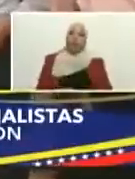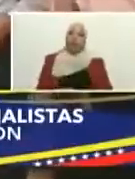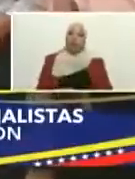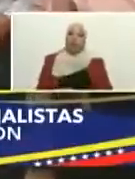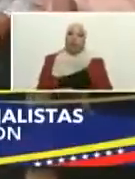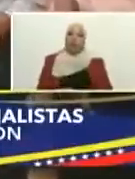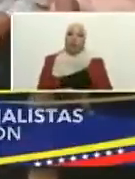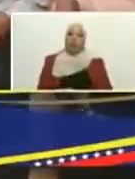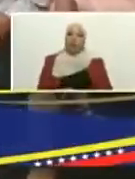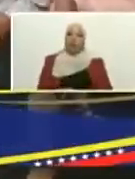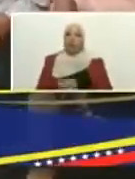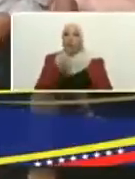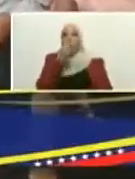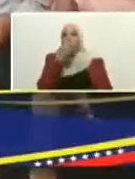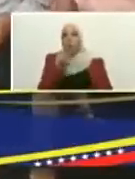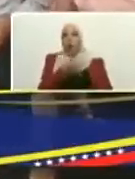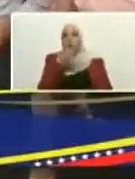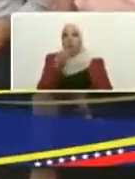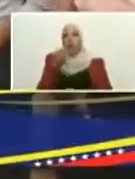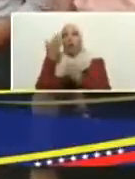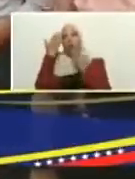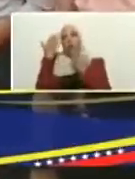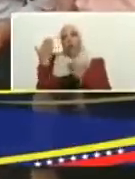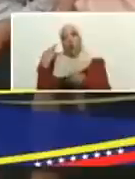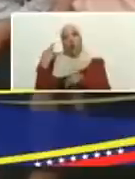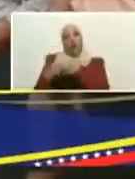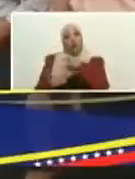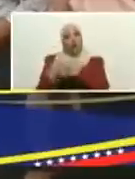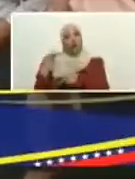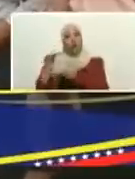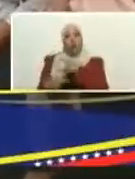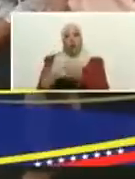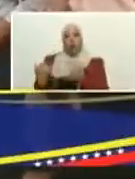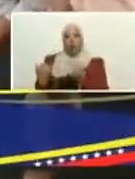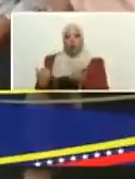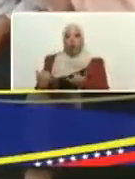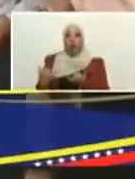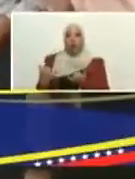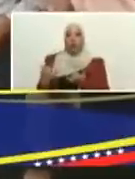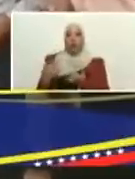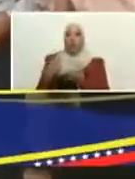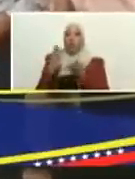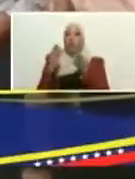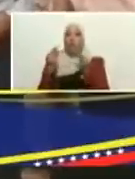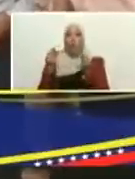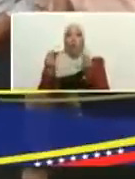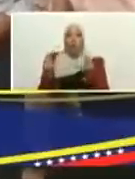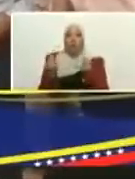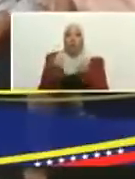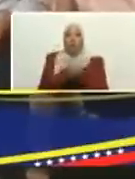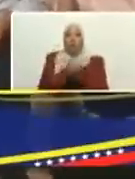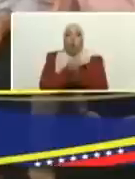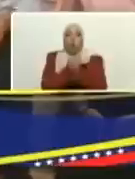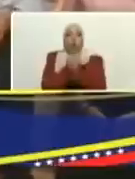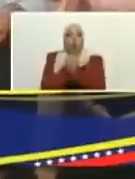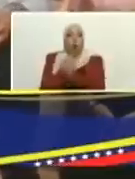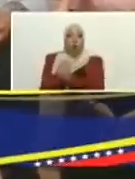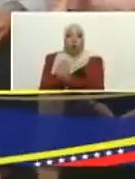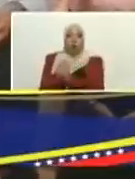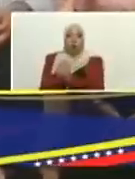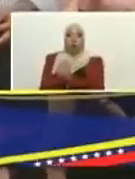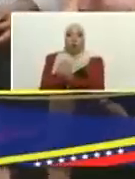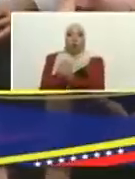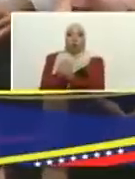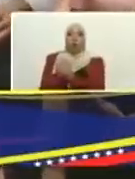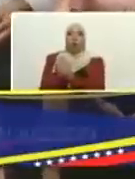Bueno, buenas tardes. Saludo revolucionario, lleno de mucho amor, con